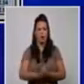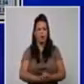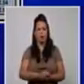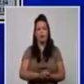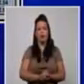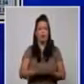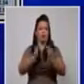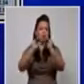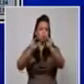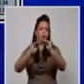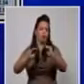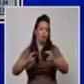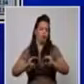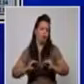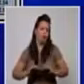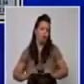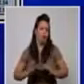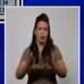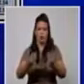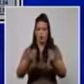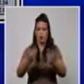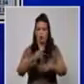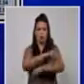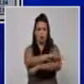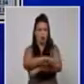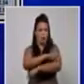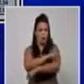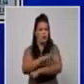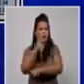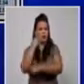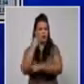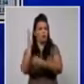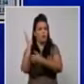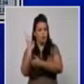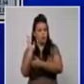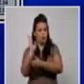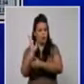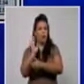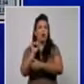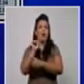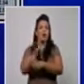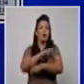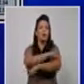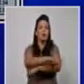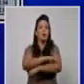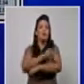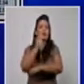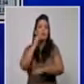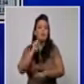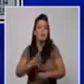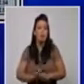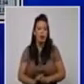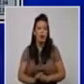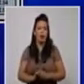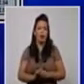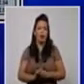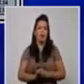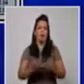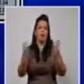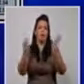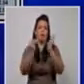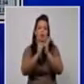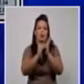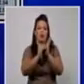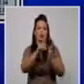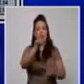Indonesia. Todos estos países, fíjense cómo estos son países que tienen ya más de las cifras de millones de casos